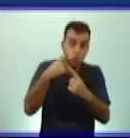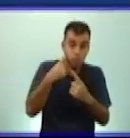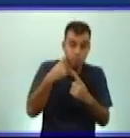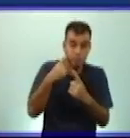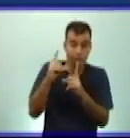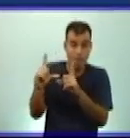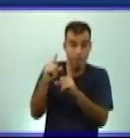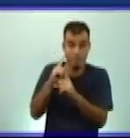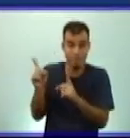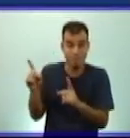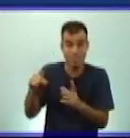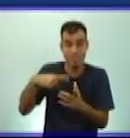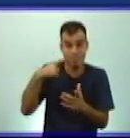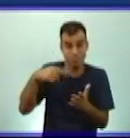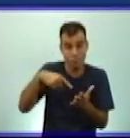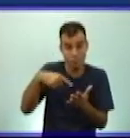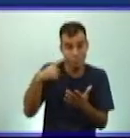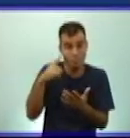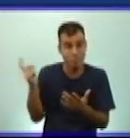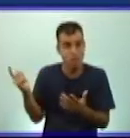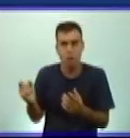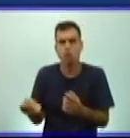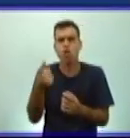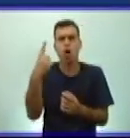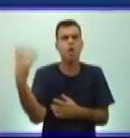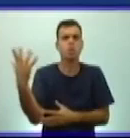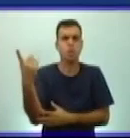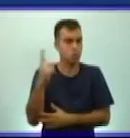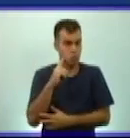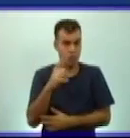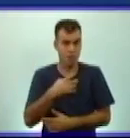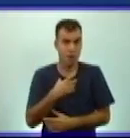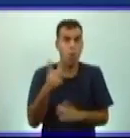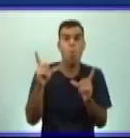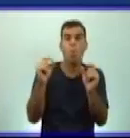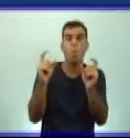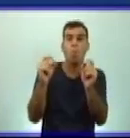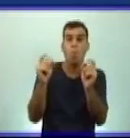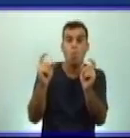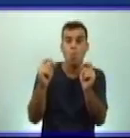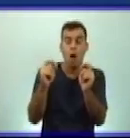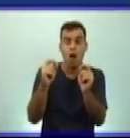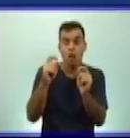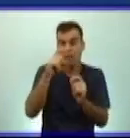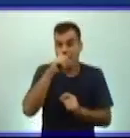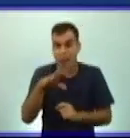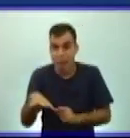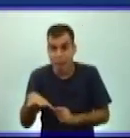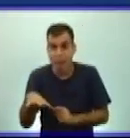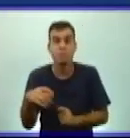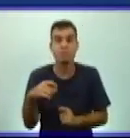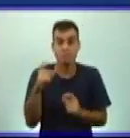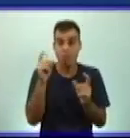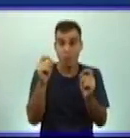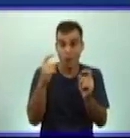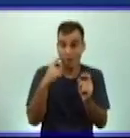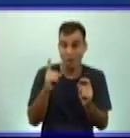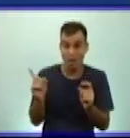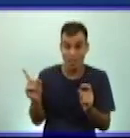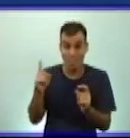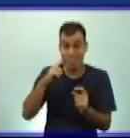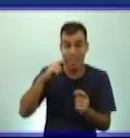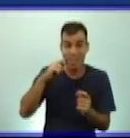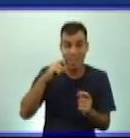no solamente como decíamos en la naturaleza, sino también en nuestro juego común desde pequeño, ¿verdad? En el lanzamiento de un